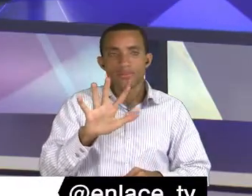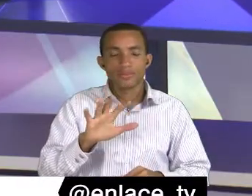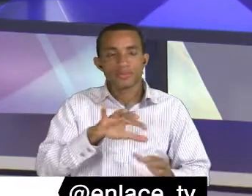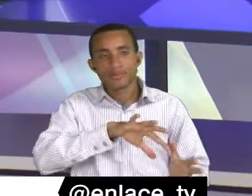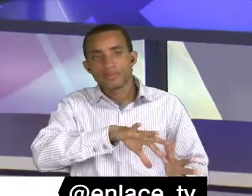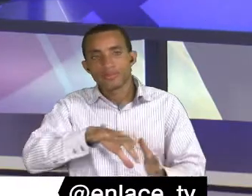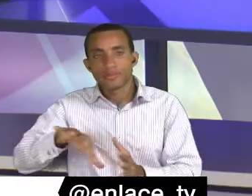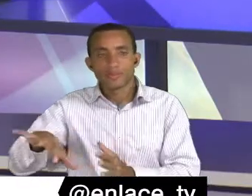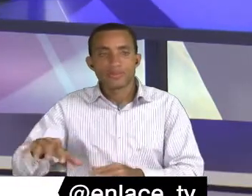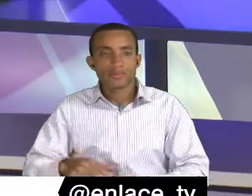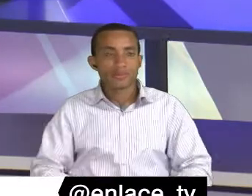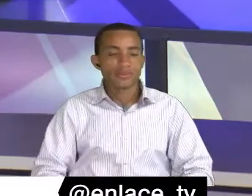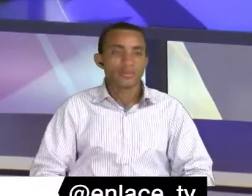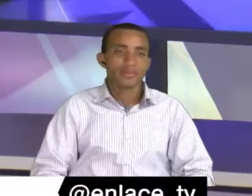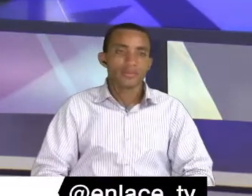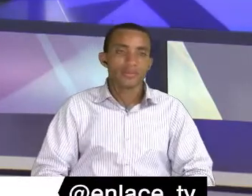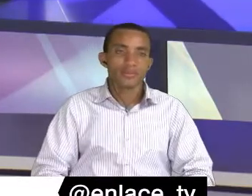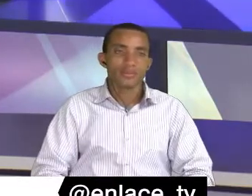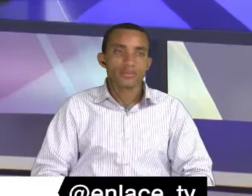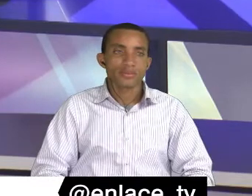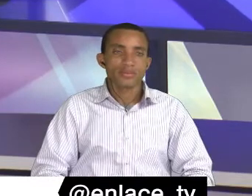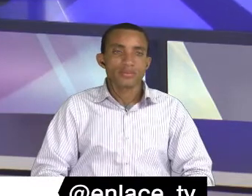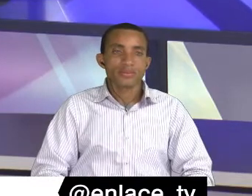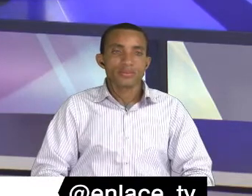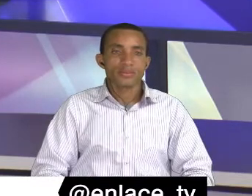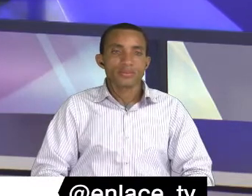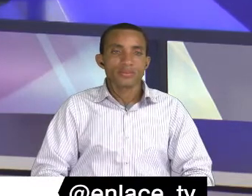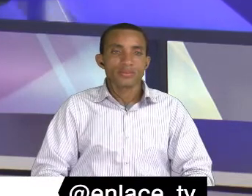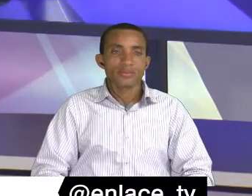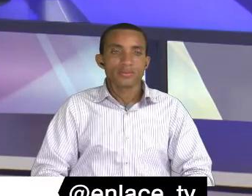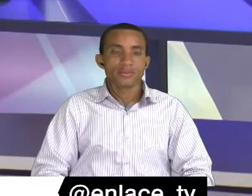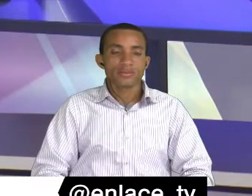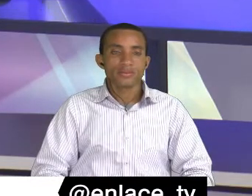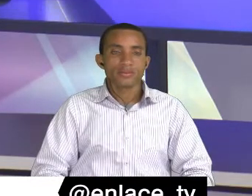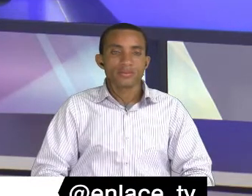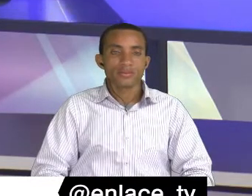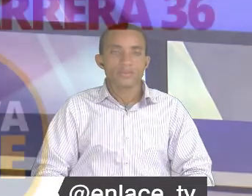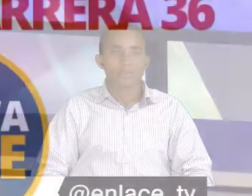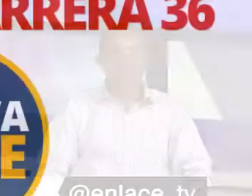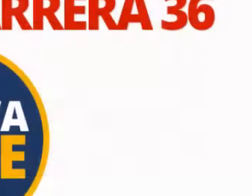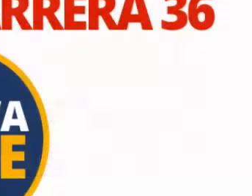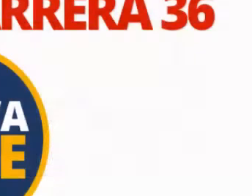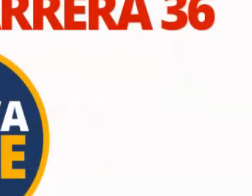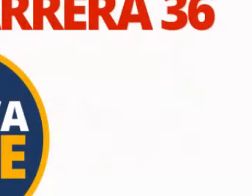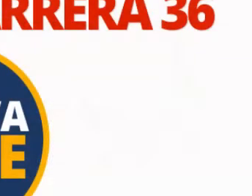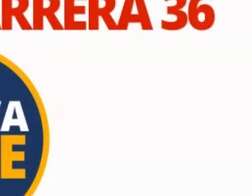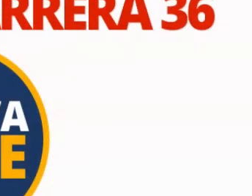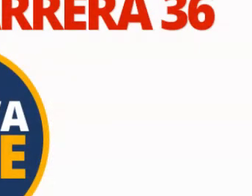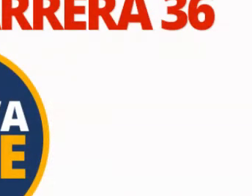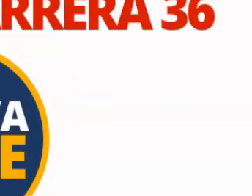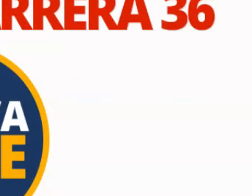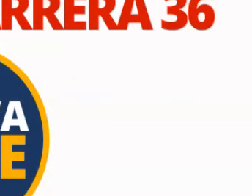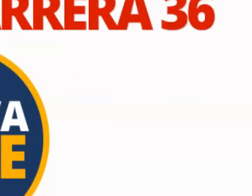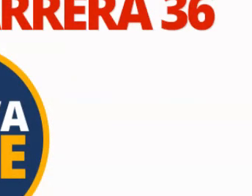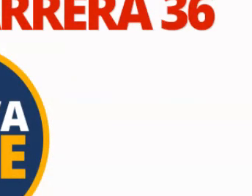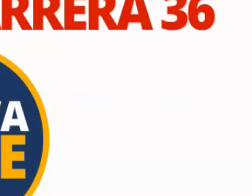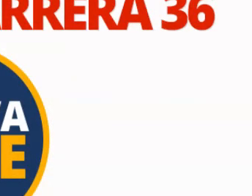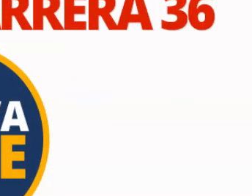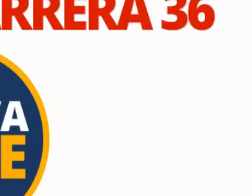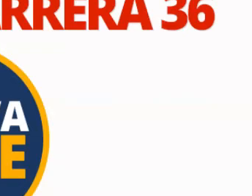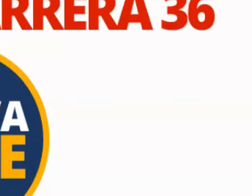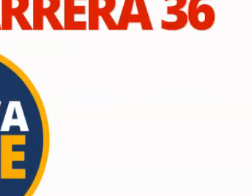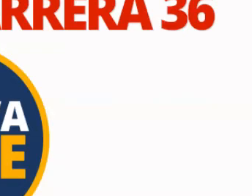Muy bien, y antes de despedirnos, recuerde, Materiales Eléctricos Electrofer ilumina tu vida, ahora también en su nueva sede en la